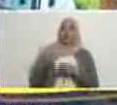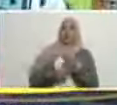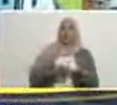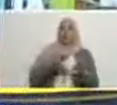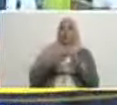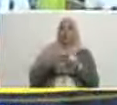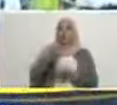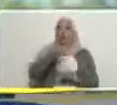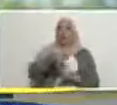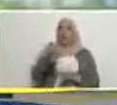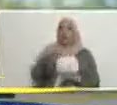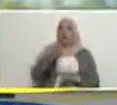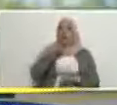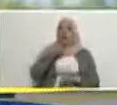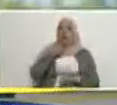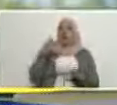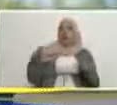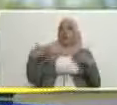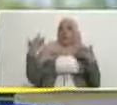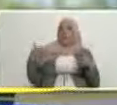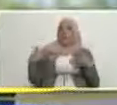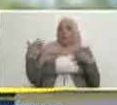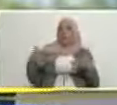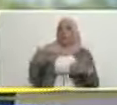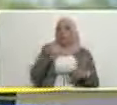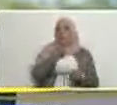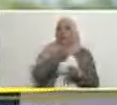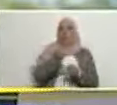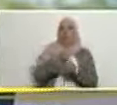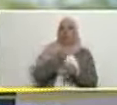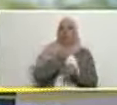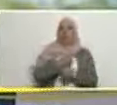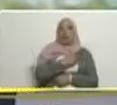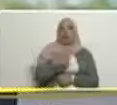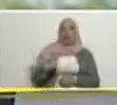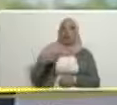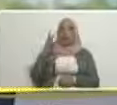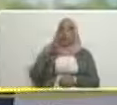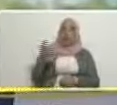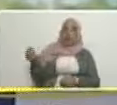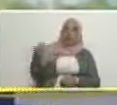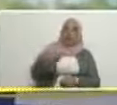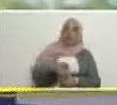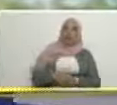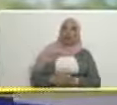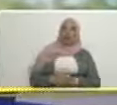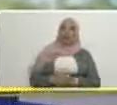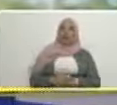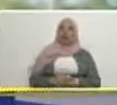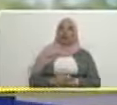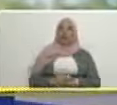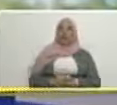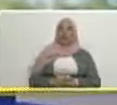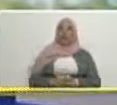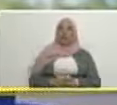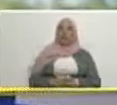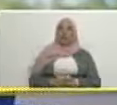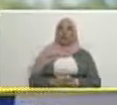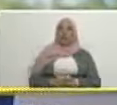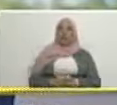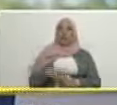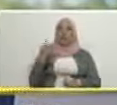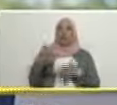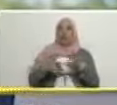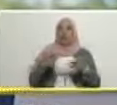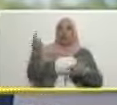la gente más espontánea, con la gente más cariñosa, y eso es lo que queremos ver. Pero además, tenemos que anunciarlo, nosotros vamos a hacer